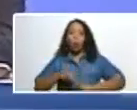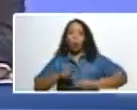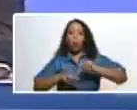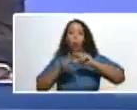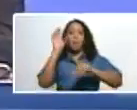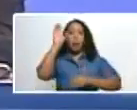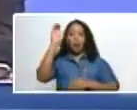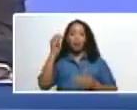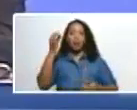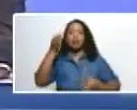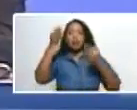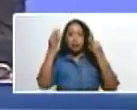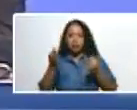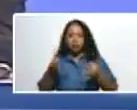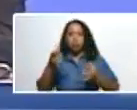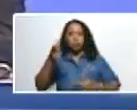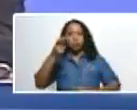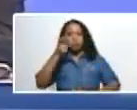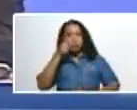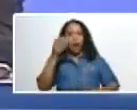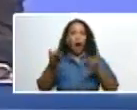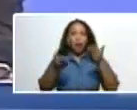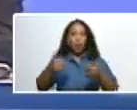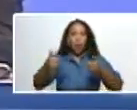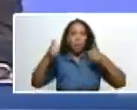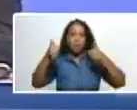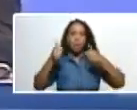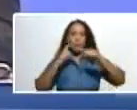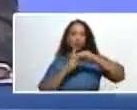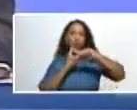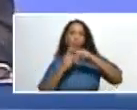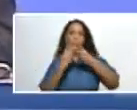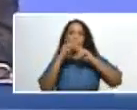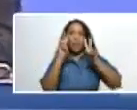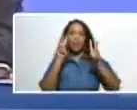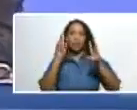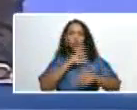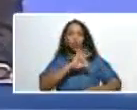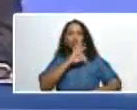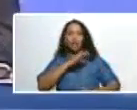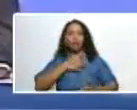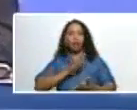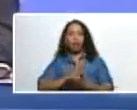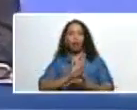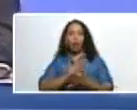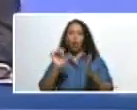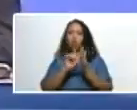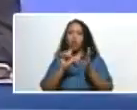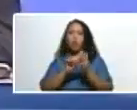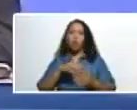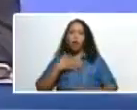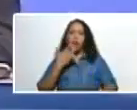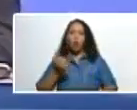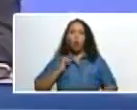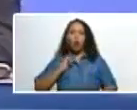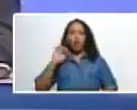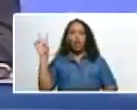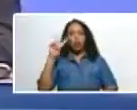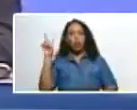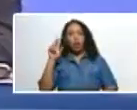de seguridad, de armonía, de paz social, donde pueda cualquier